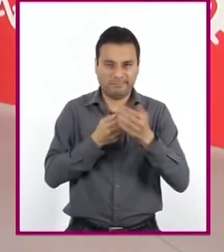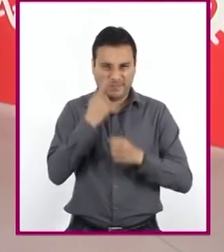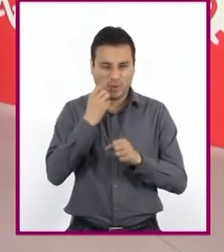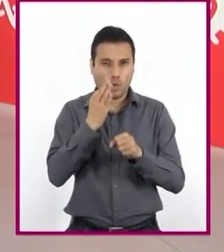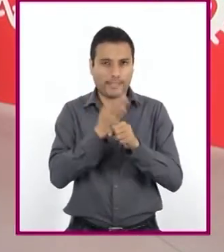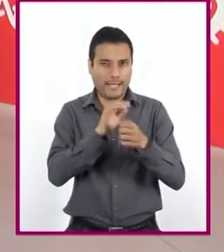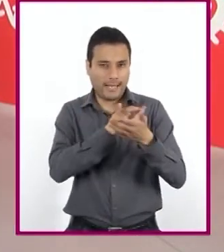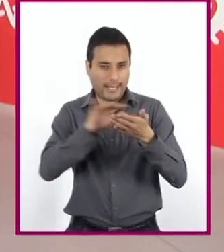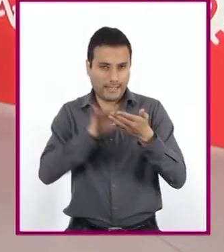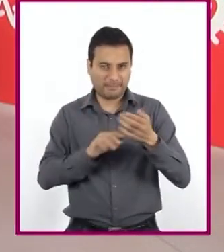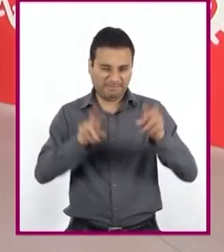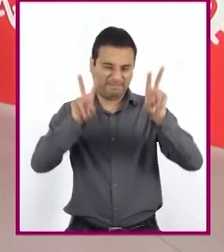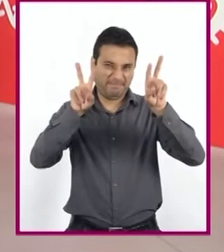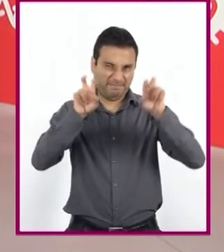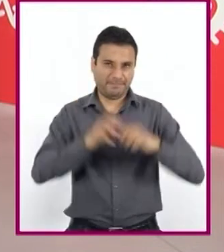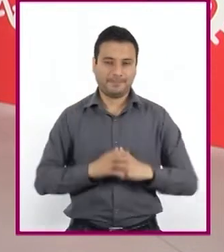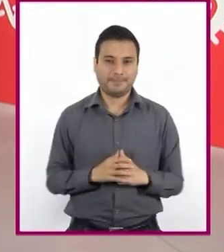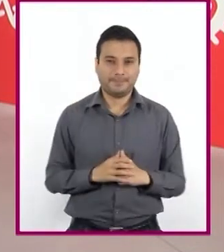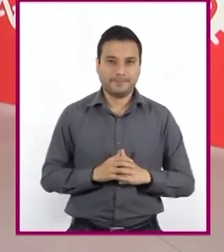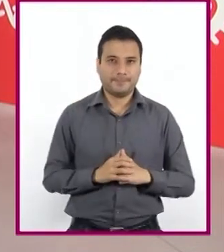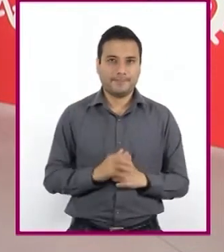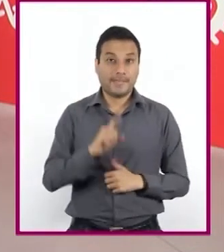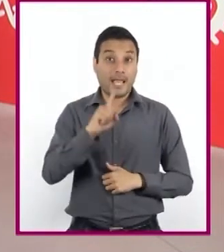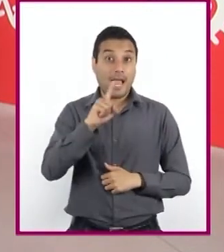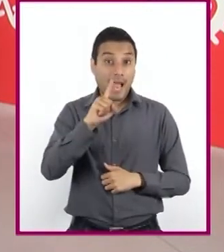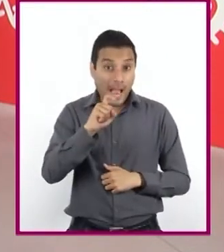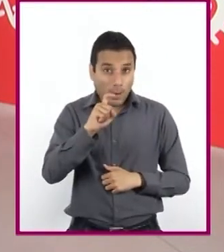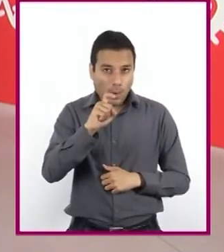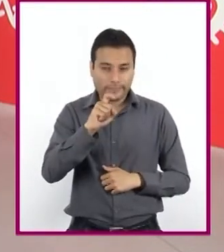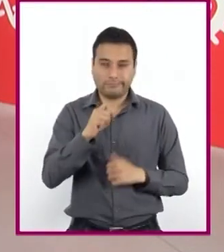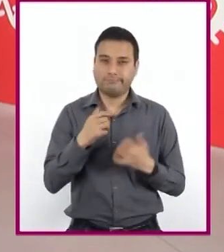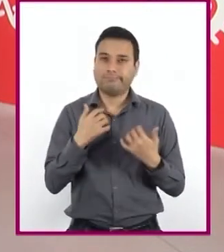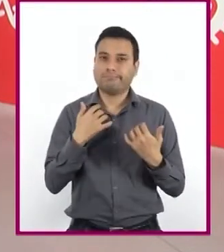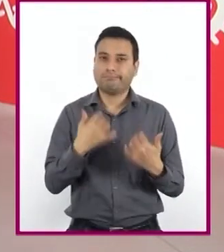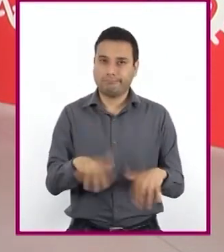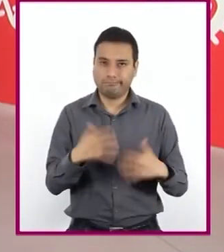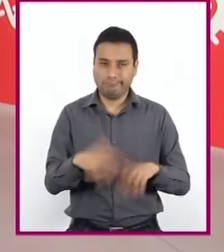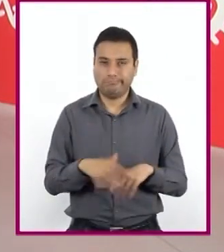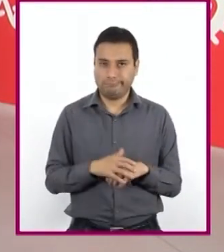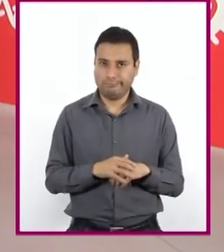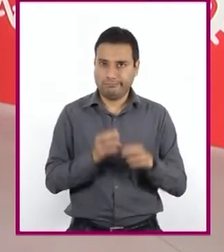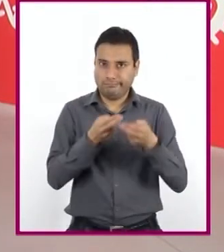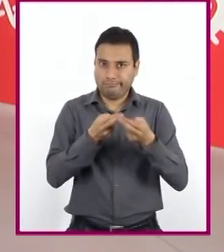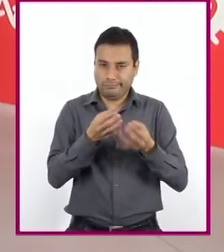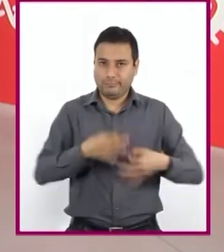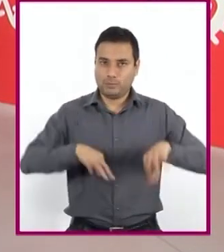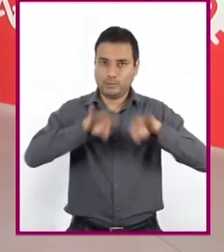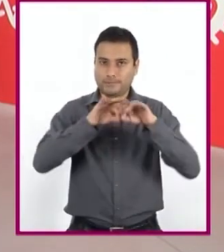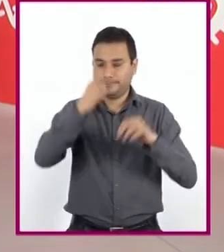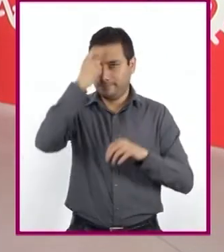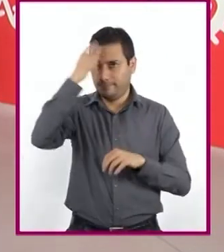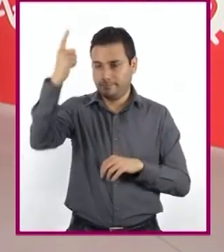al siguiente artículo. El agua como recurso, de la autora Marisa Massari.